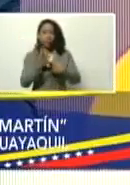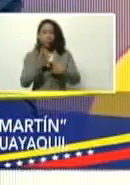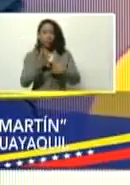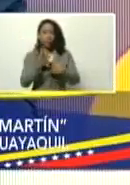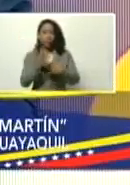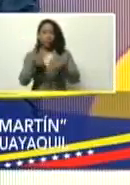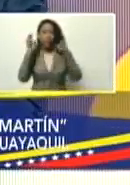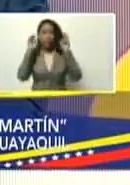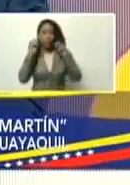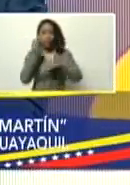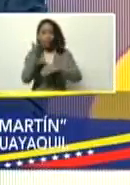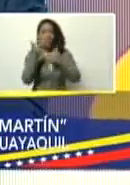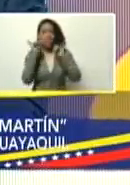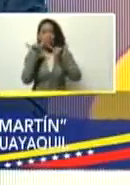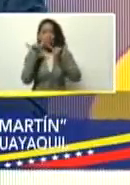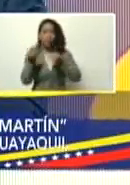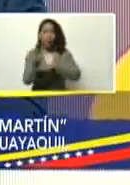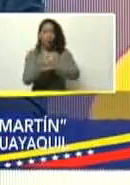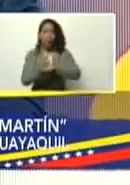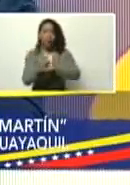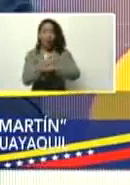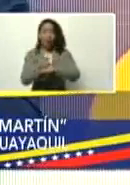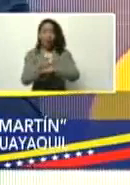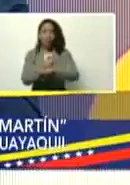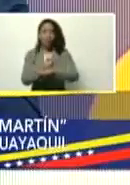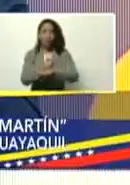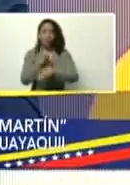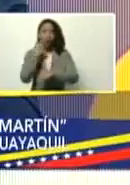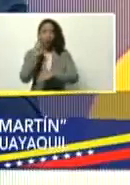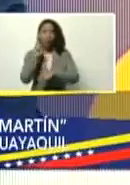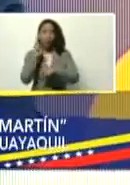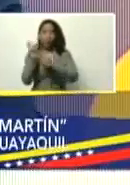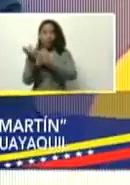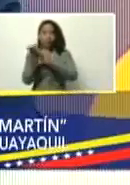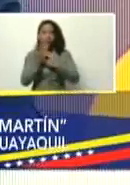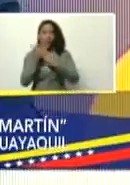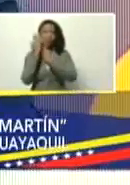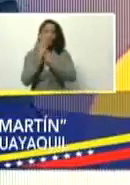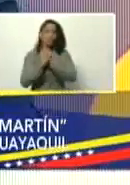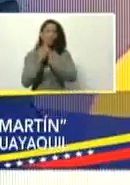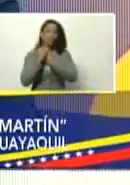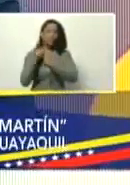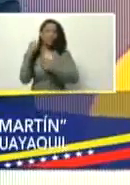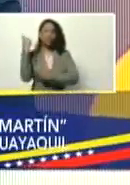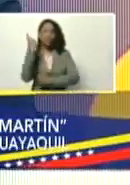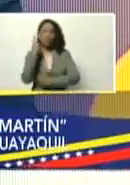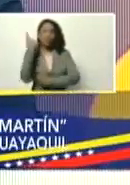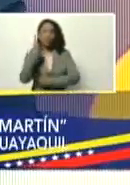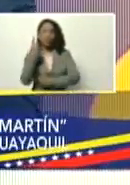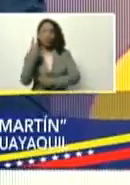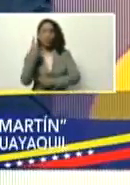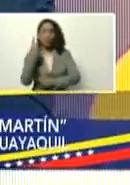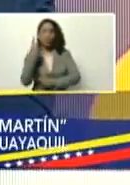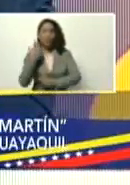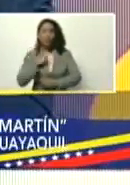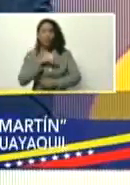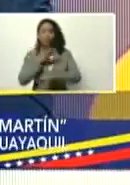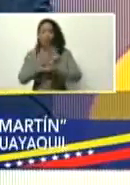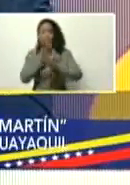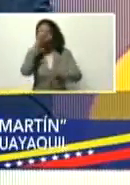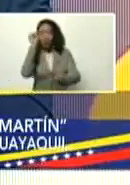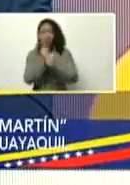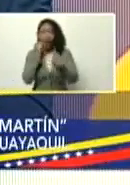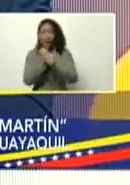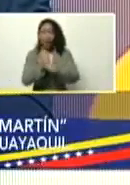caso de usted mismo y del gobierno, no es una recepción cariñosa solamente. Ya estamos trabajando